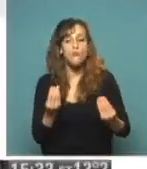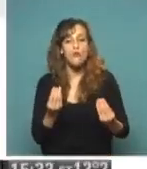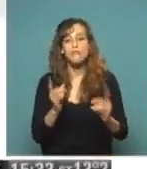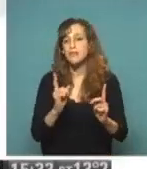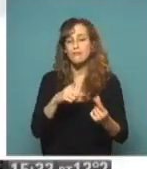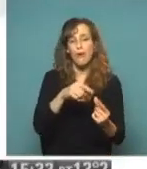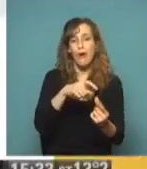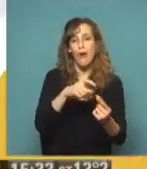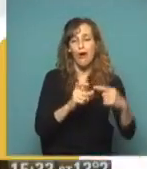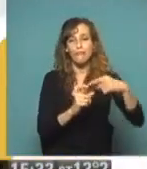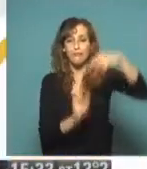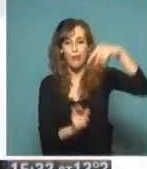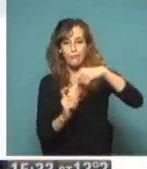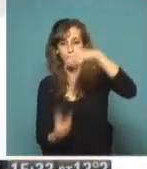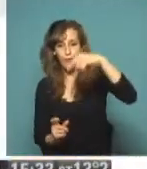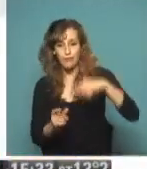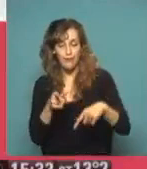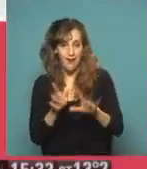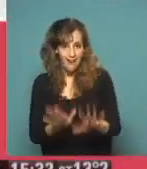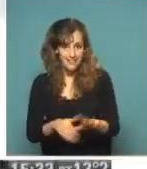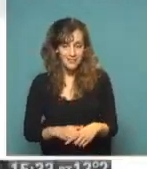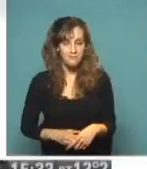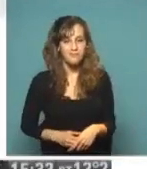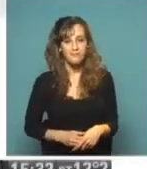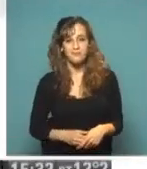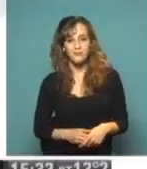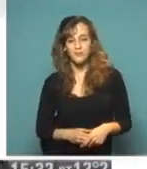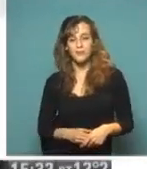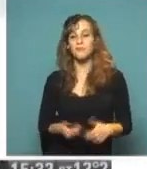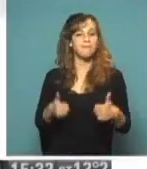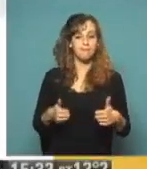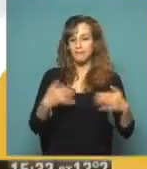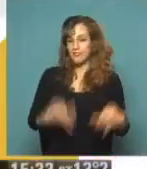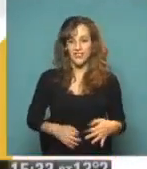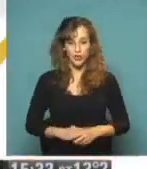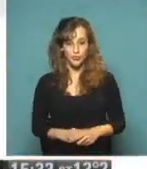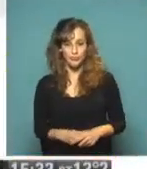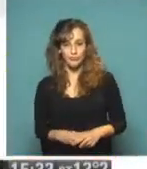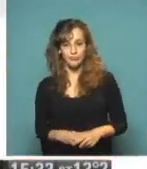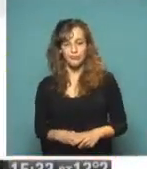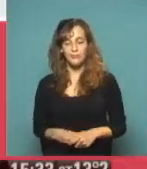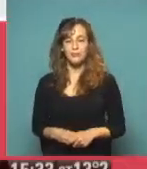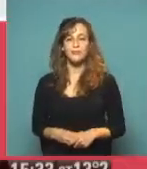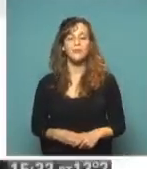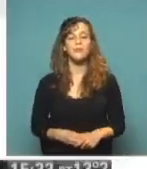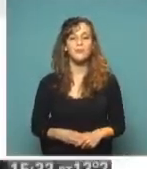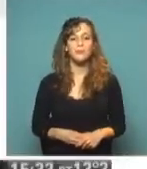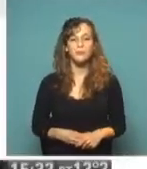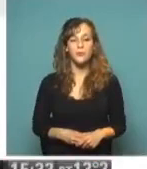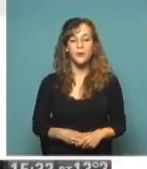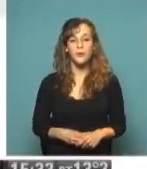cuadradito. Tenemos un círculo, tenemos un cuadrado y tenemos dos rectángulos. Todo con hermoso. Formas básicas. Perfecto. Bien. Ay, rectángulos. Es